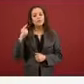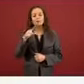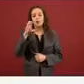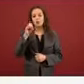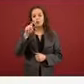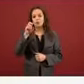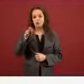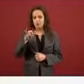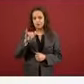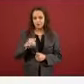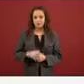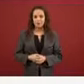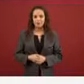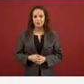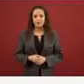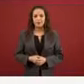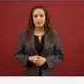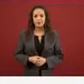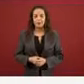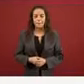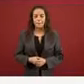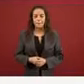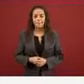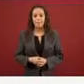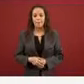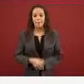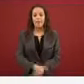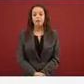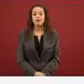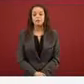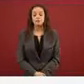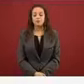frotar, frotar, frotar, enjuagar y secar.